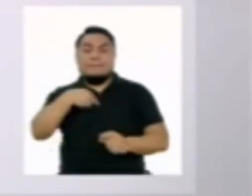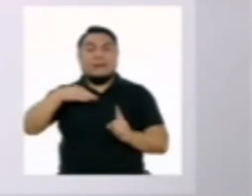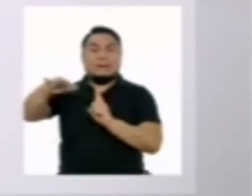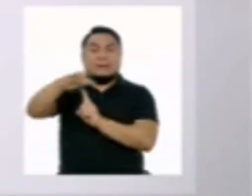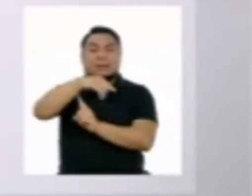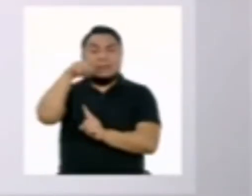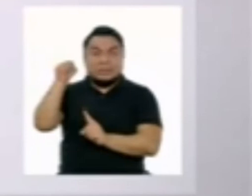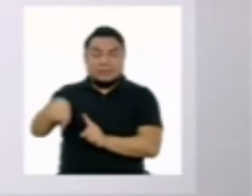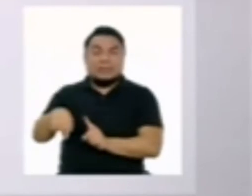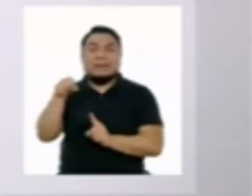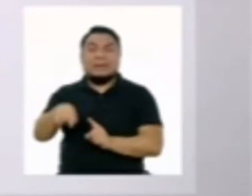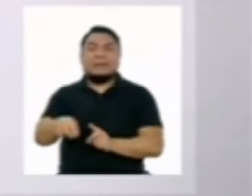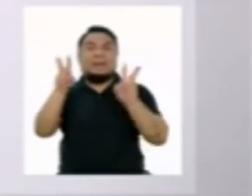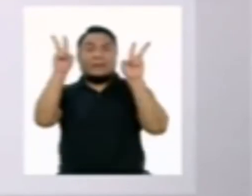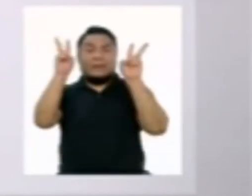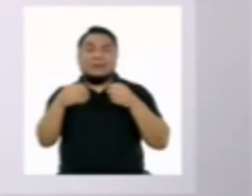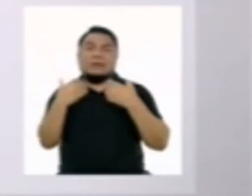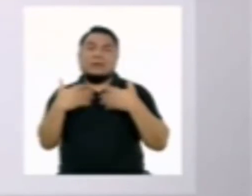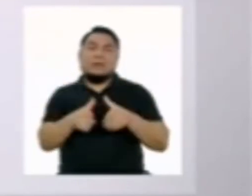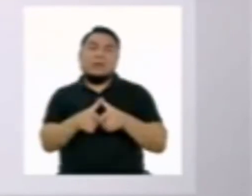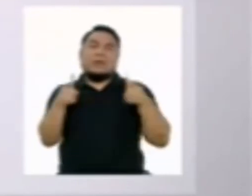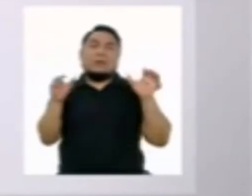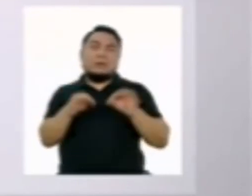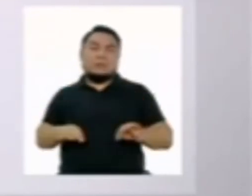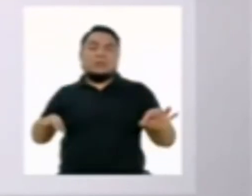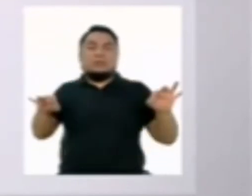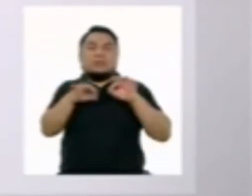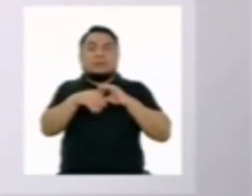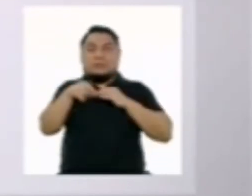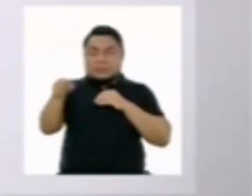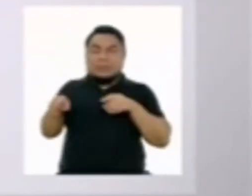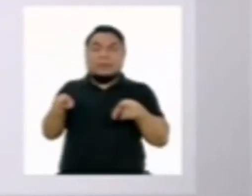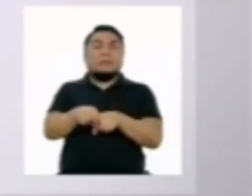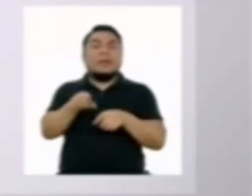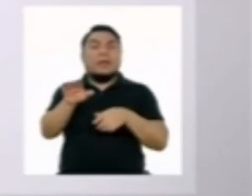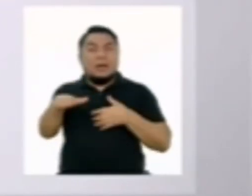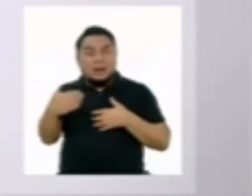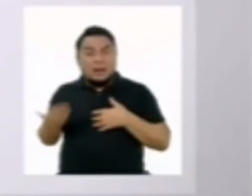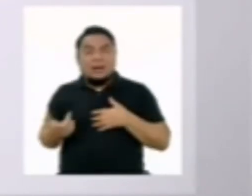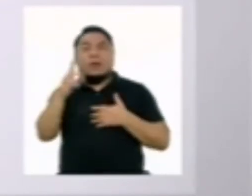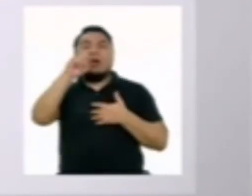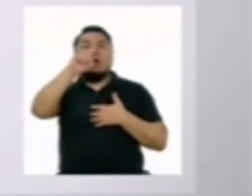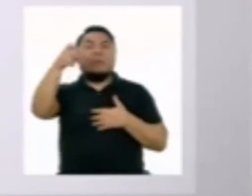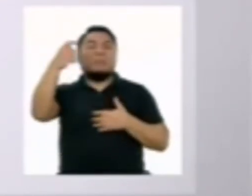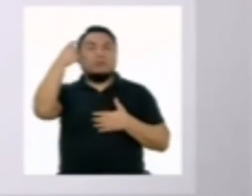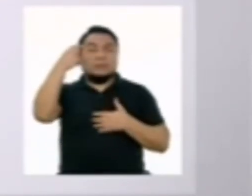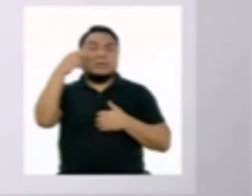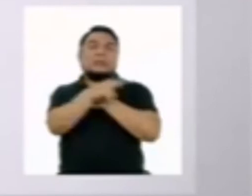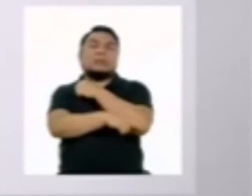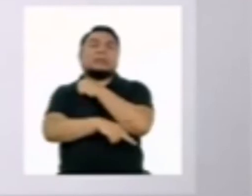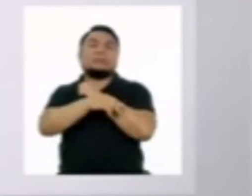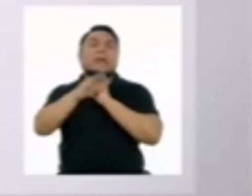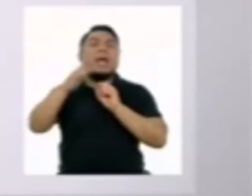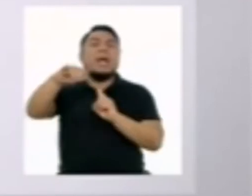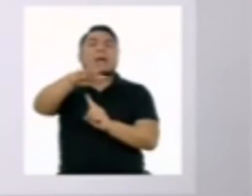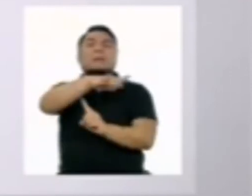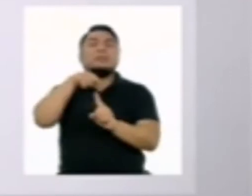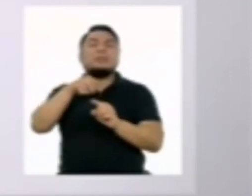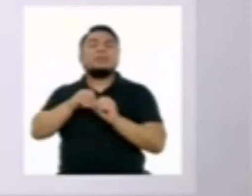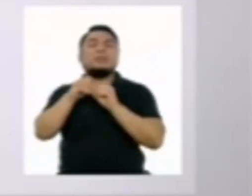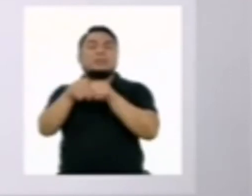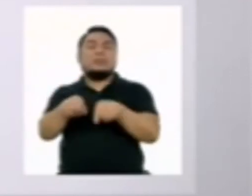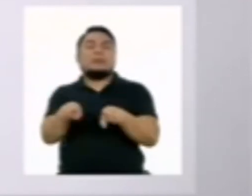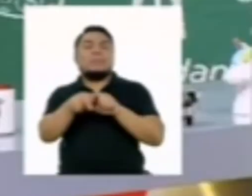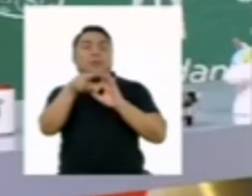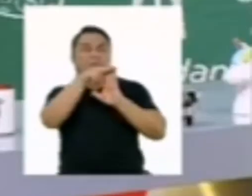del Ambiente, este tema cobró gran relevancia. Además, existe una política nacional del ambiente que se aplica